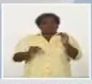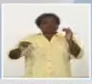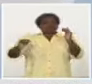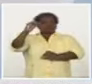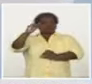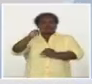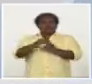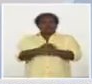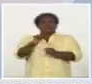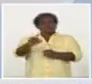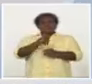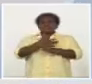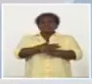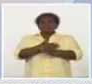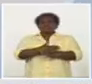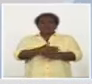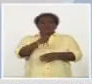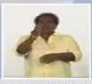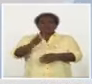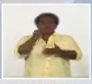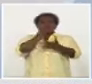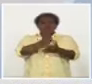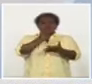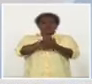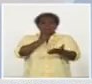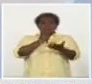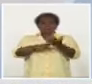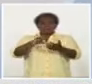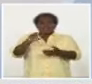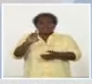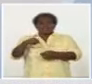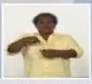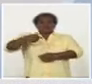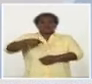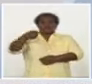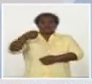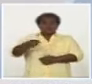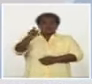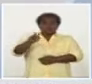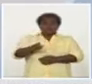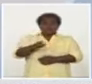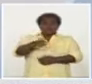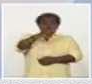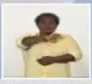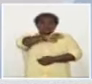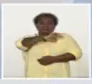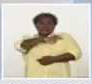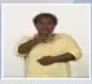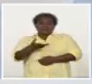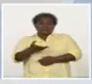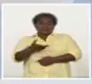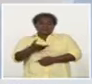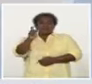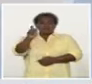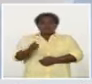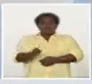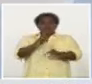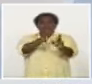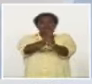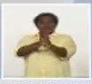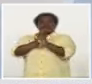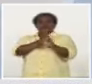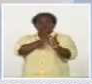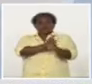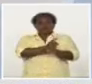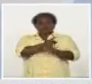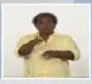que se confirman, el número de casos que tienen sintomatología y el número de contactos que se mantienen en